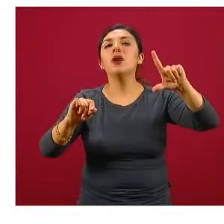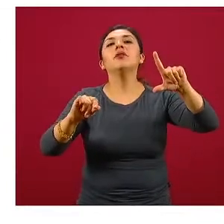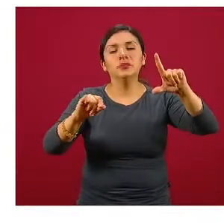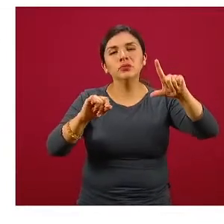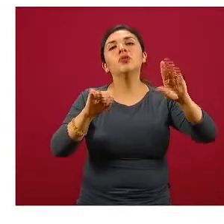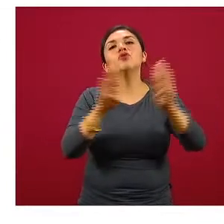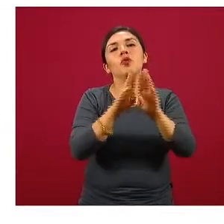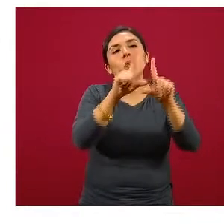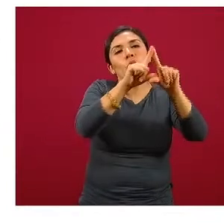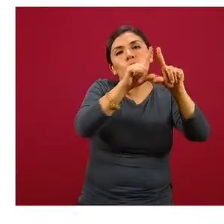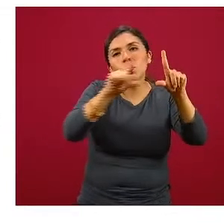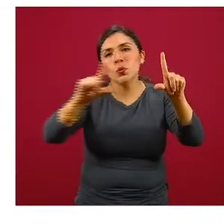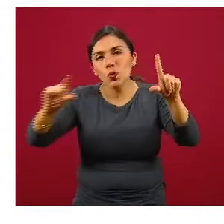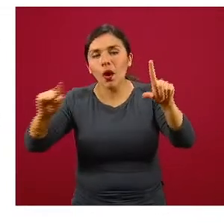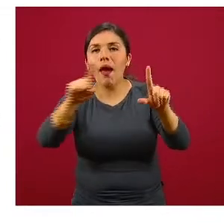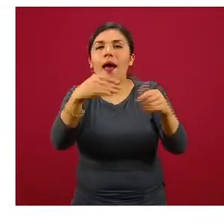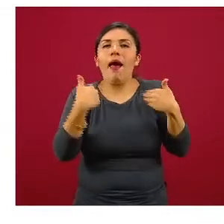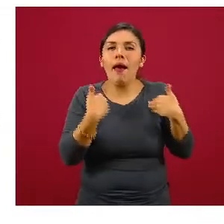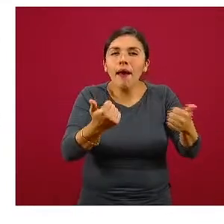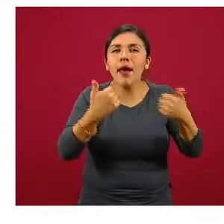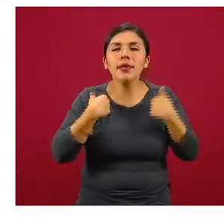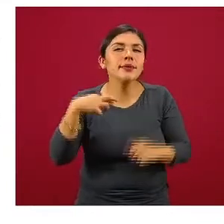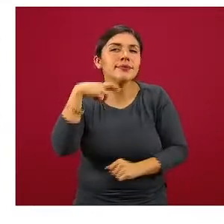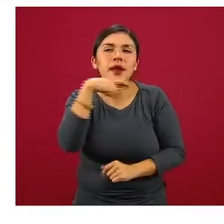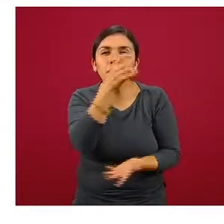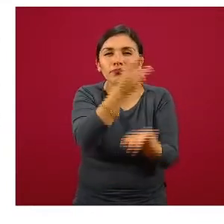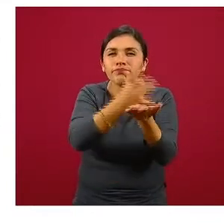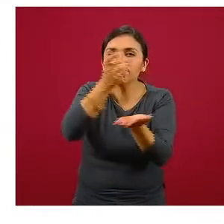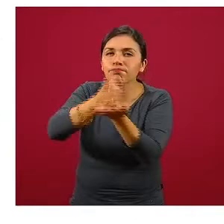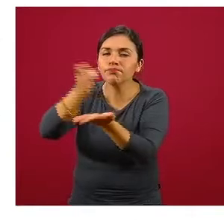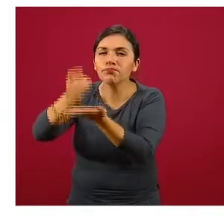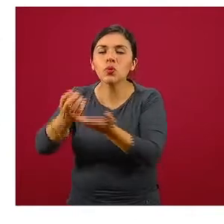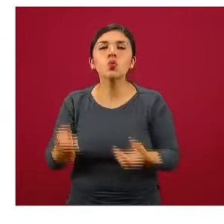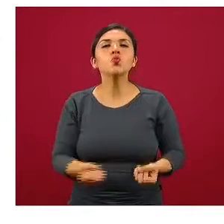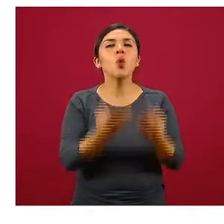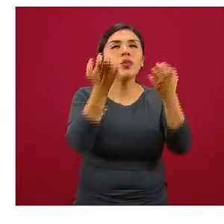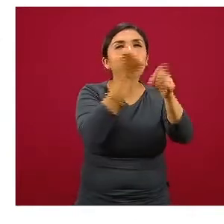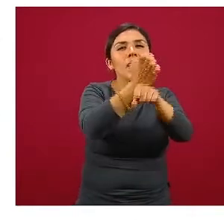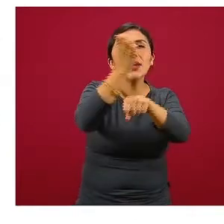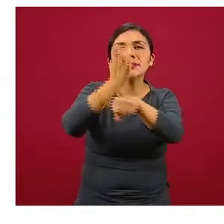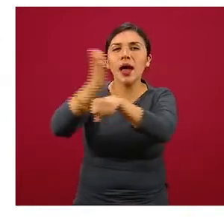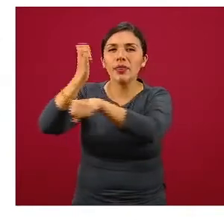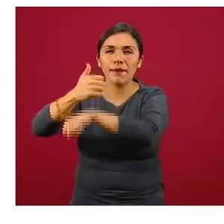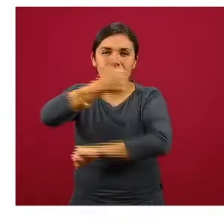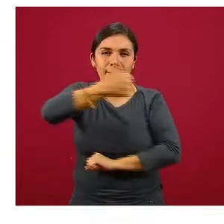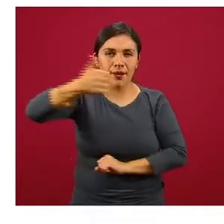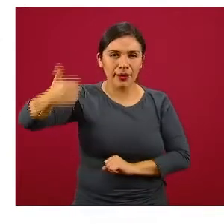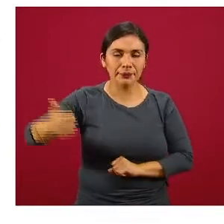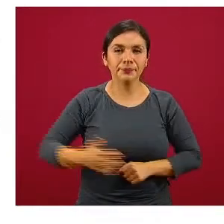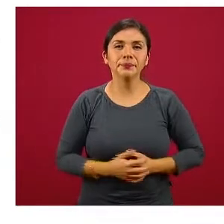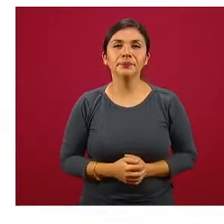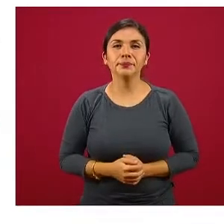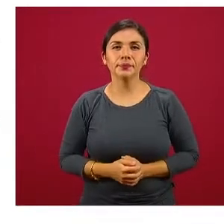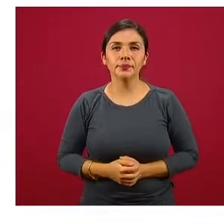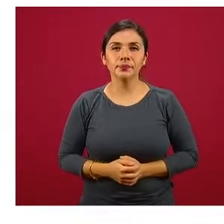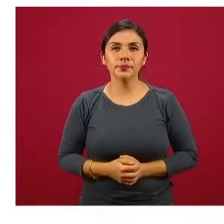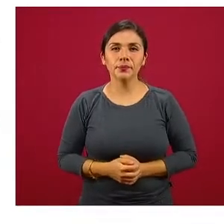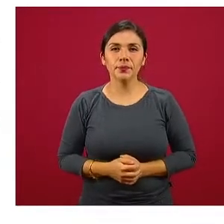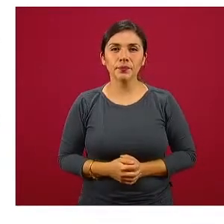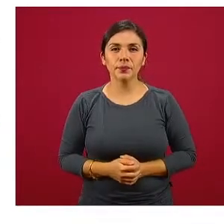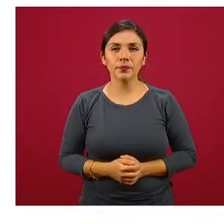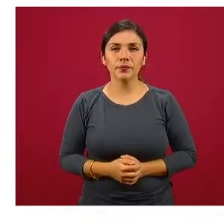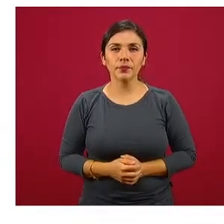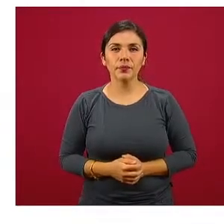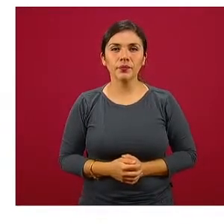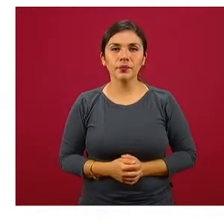orden descendente para que ustedes puedan rápidamente identificar los valores totales para cada una de estas entidades. La siguiente